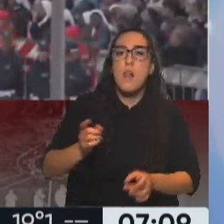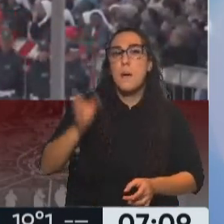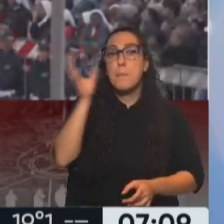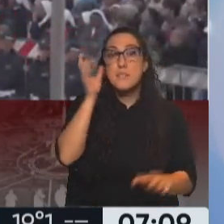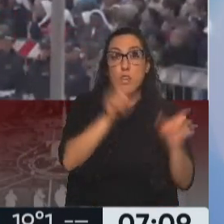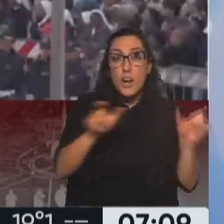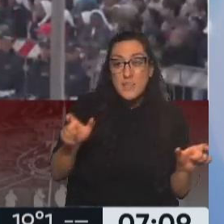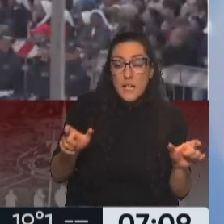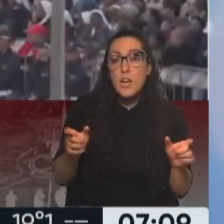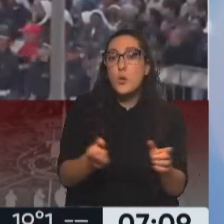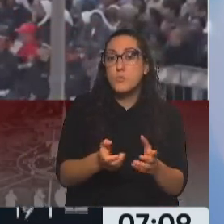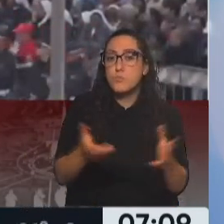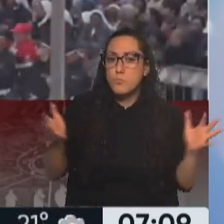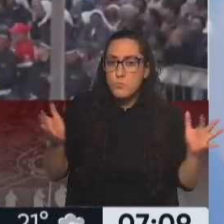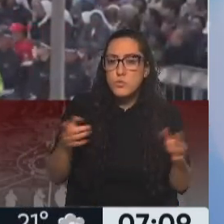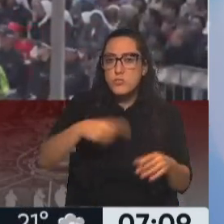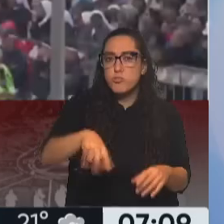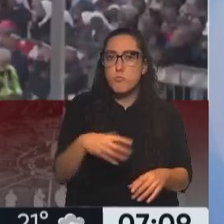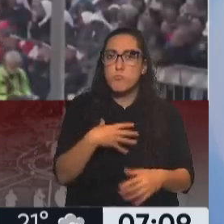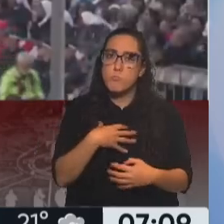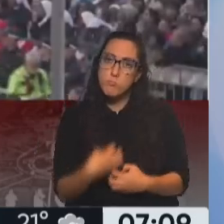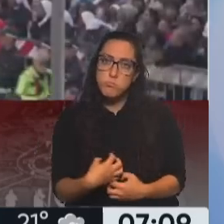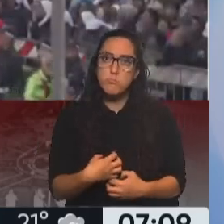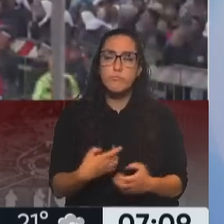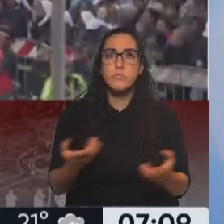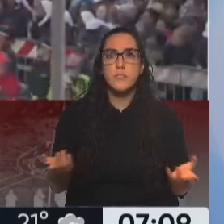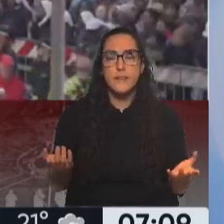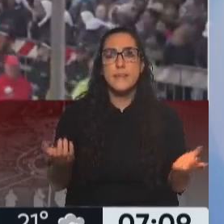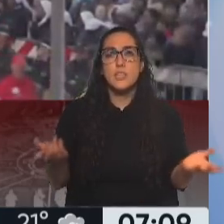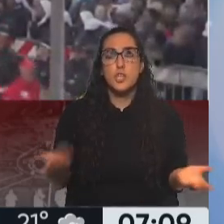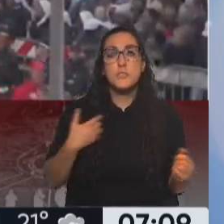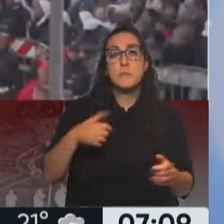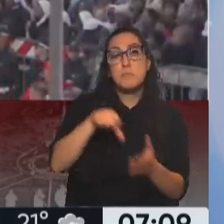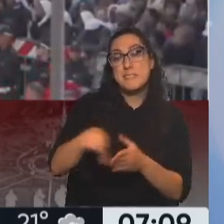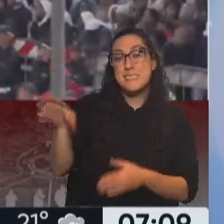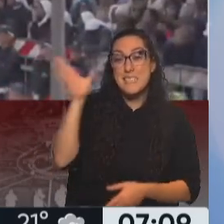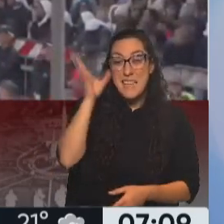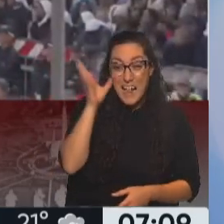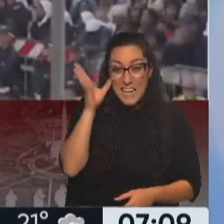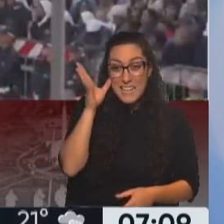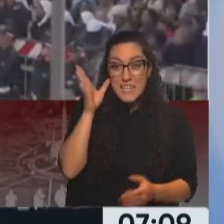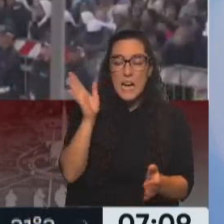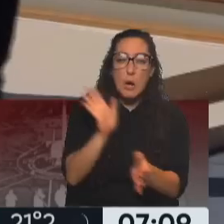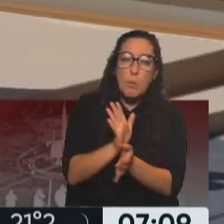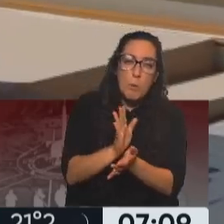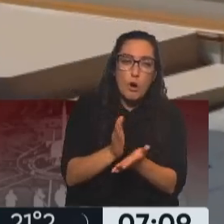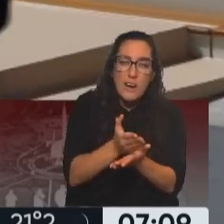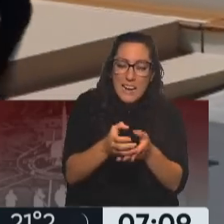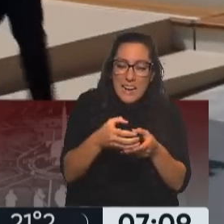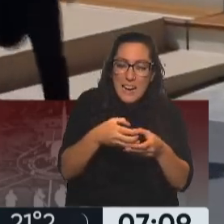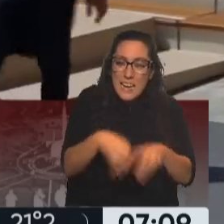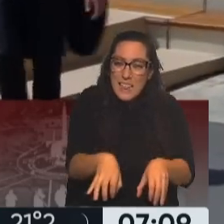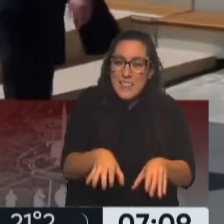decir bastante italianos, se quedaron desilusionados. Entonces, en Italia se puso una grietita,